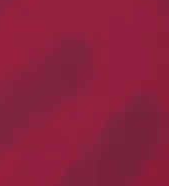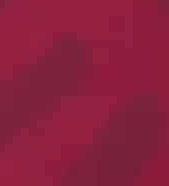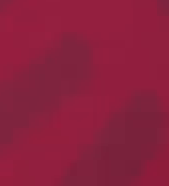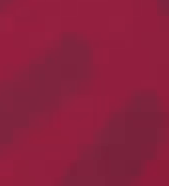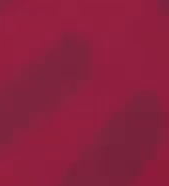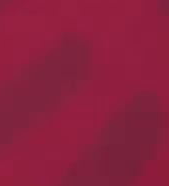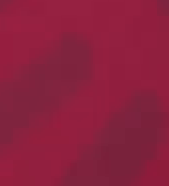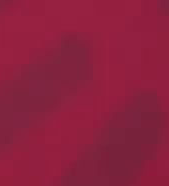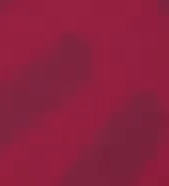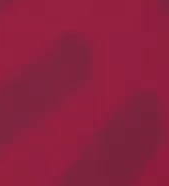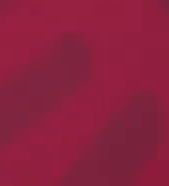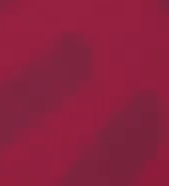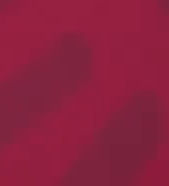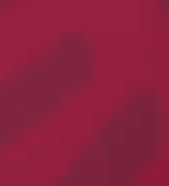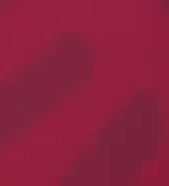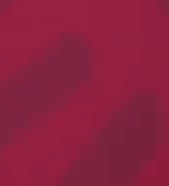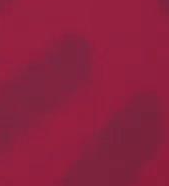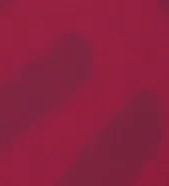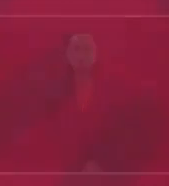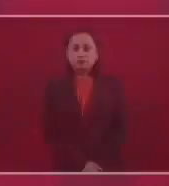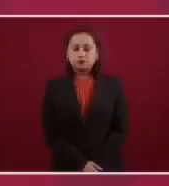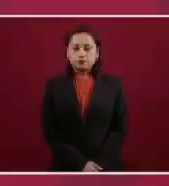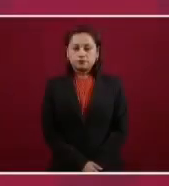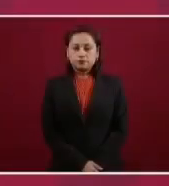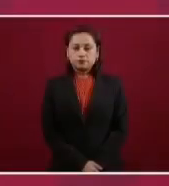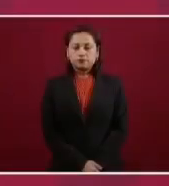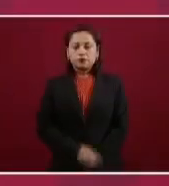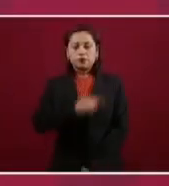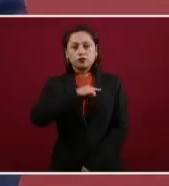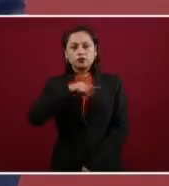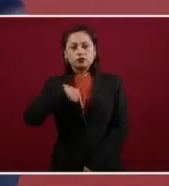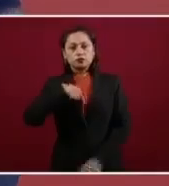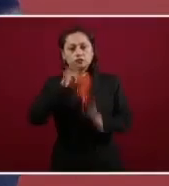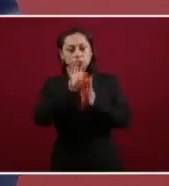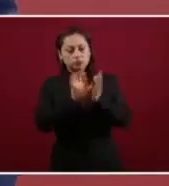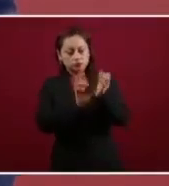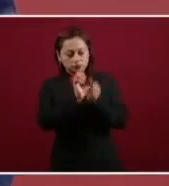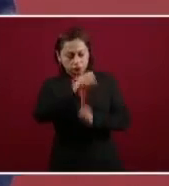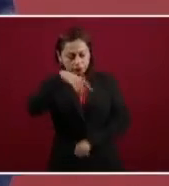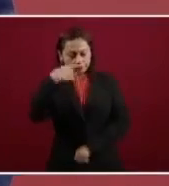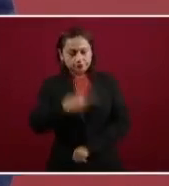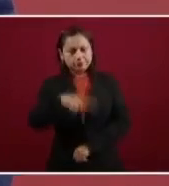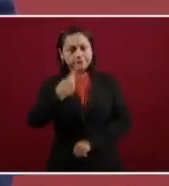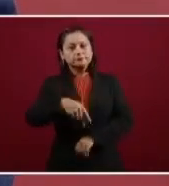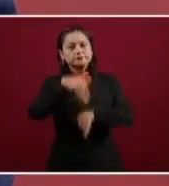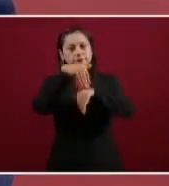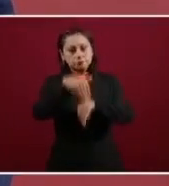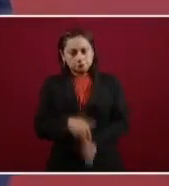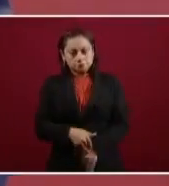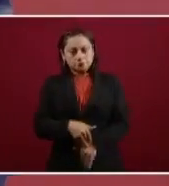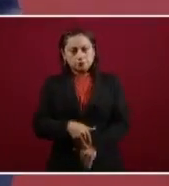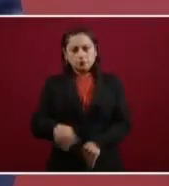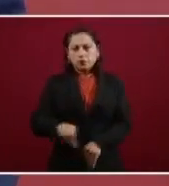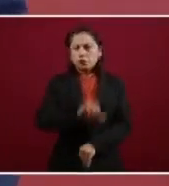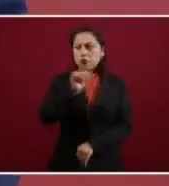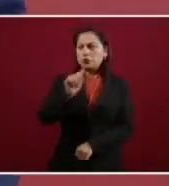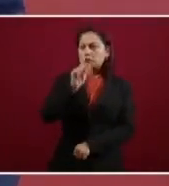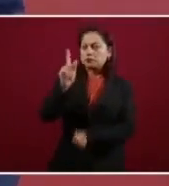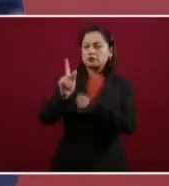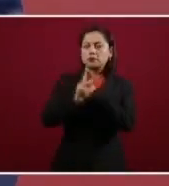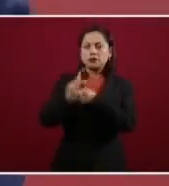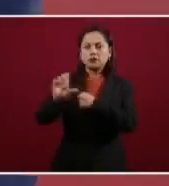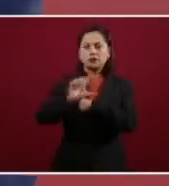establece nuestra constitución somos respetuosos de la soberanía de otros pueblos de otras